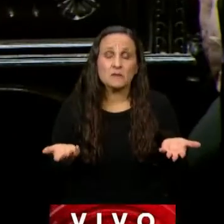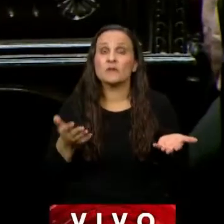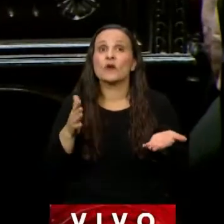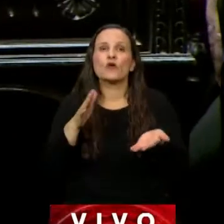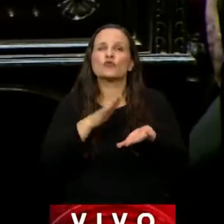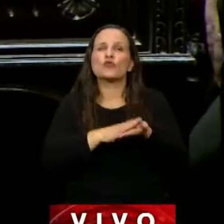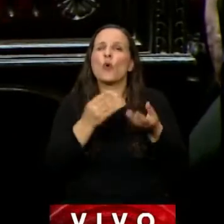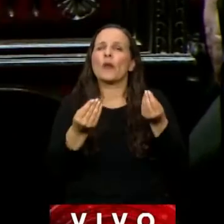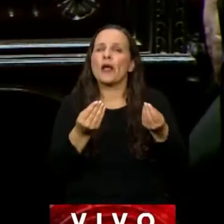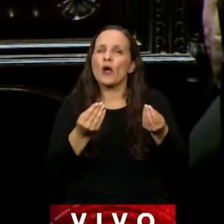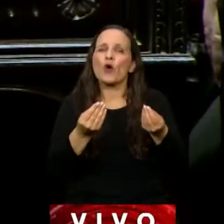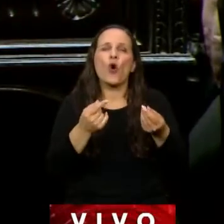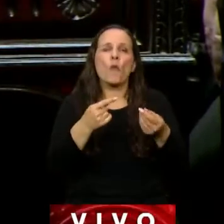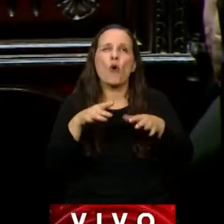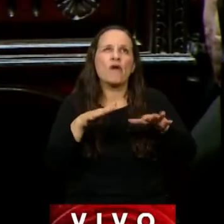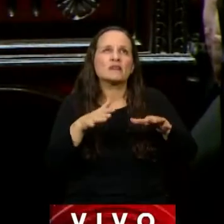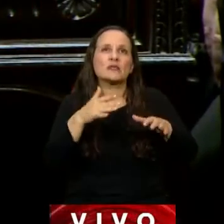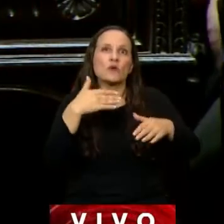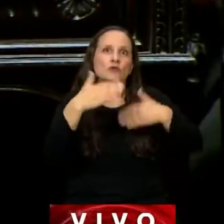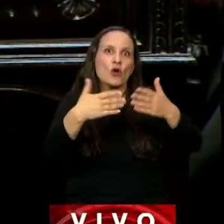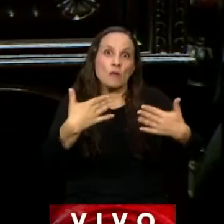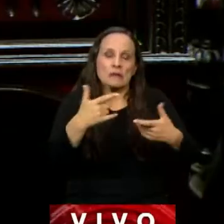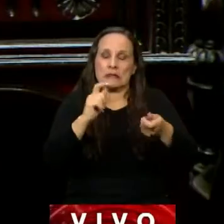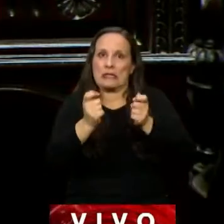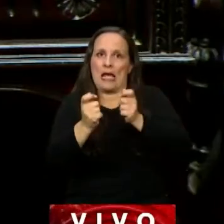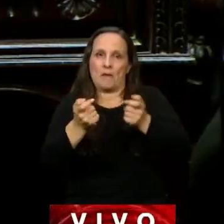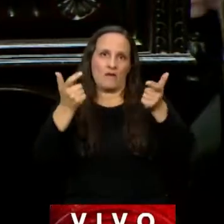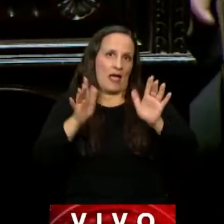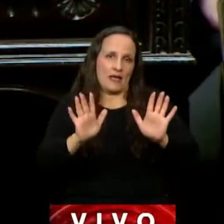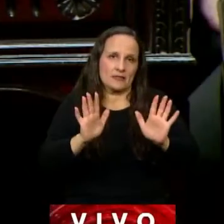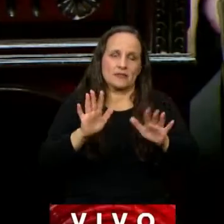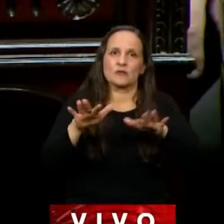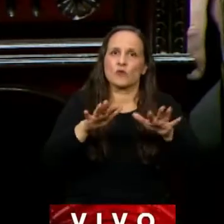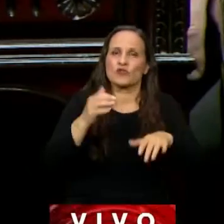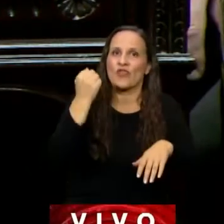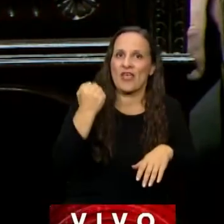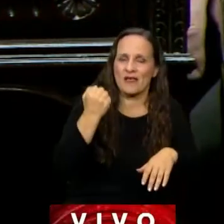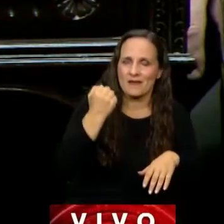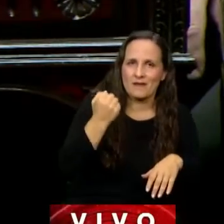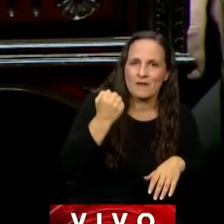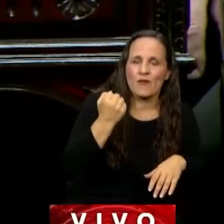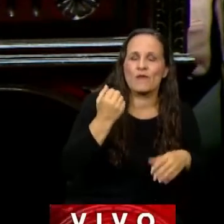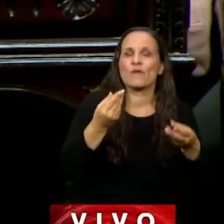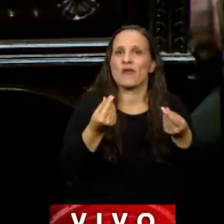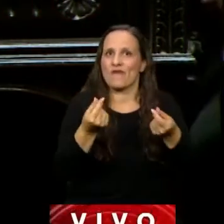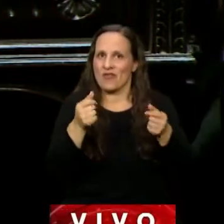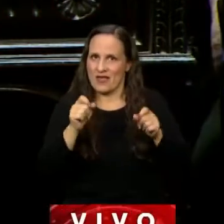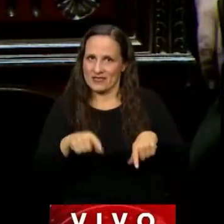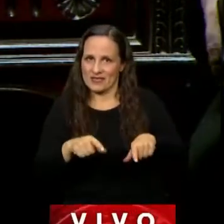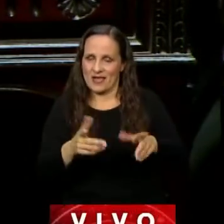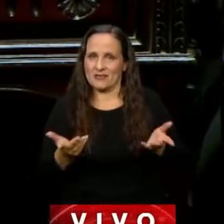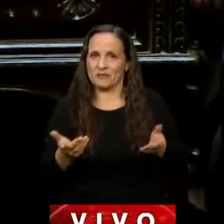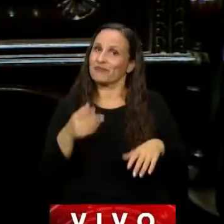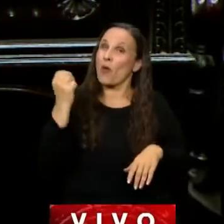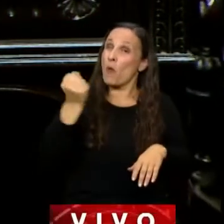sobre la evolución de las variables volátiles de la economía y de las finanzas. Y esto es importante cuando